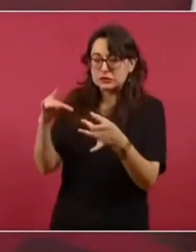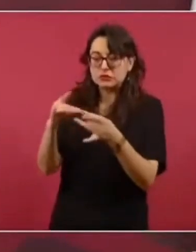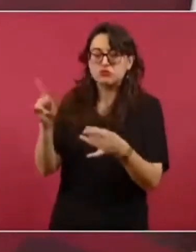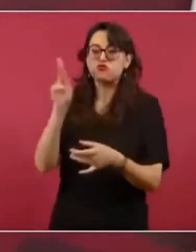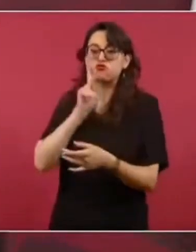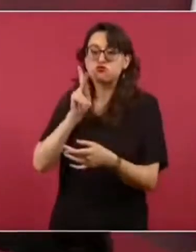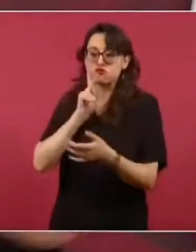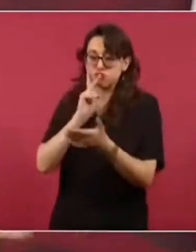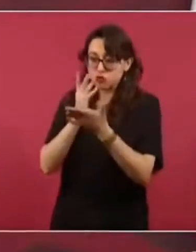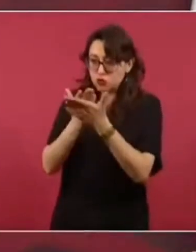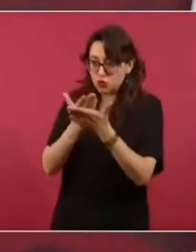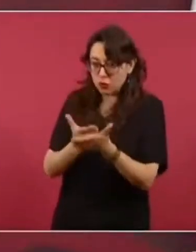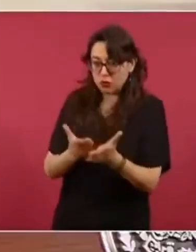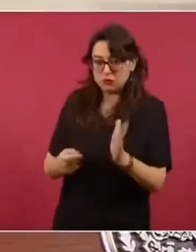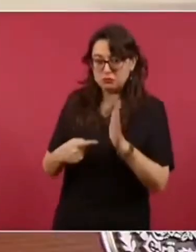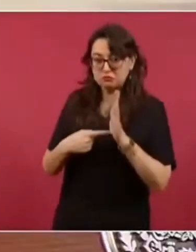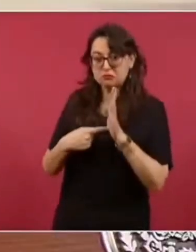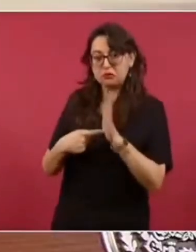pues no hay más